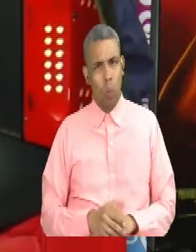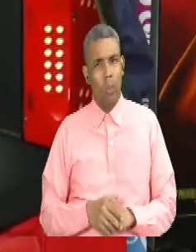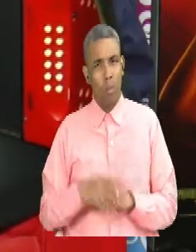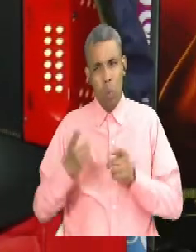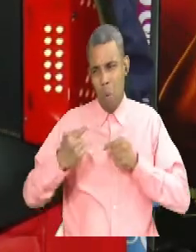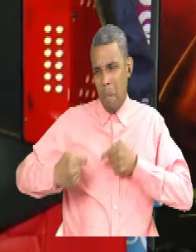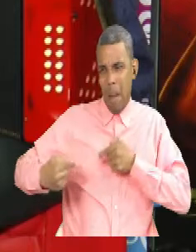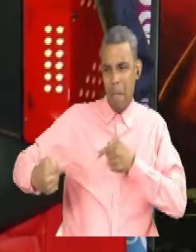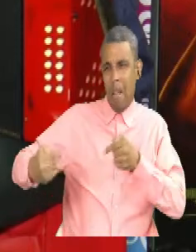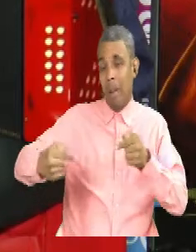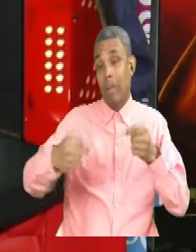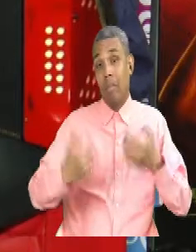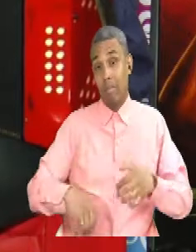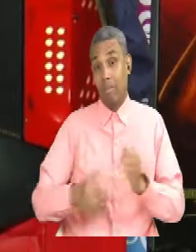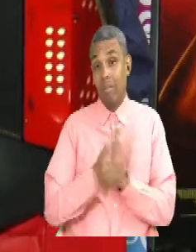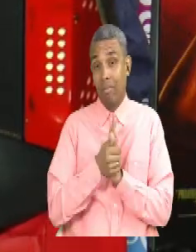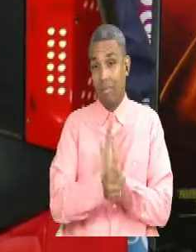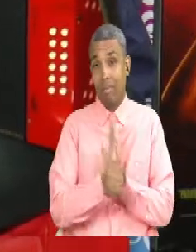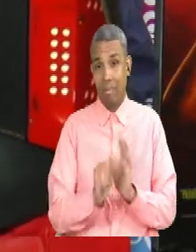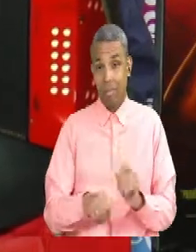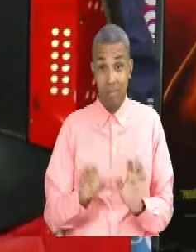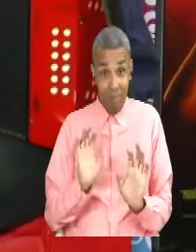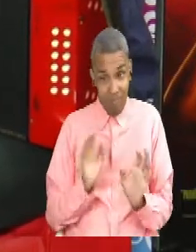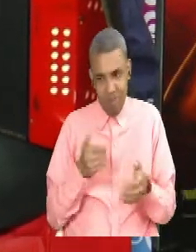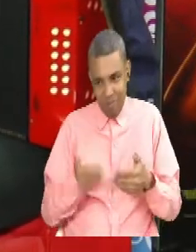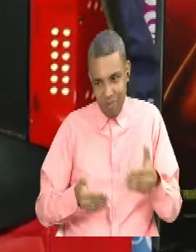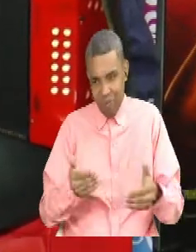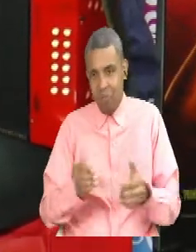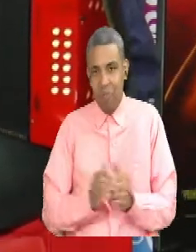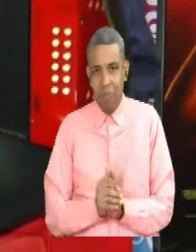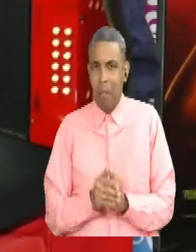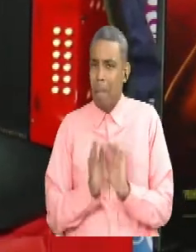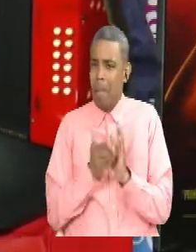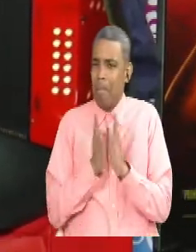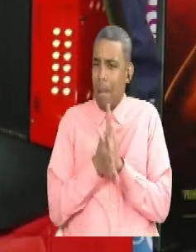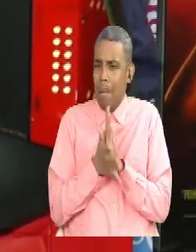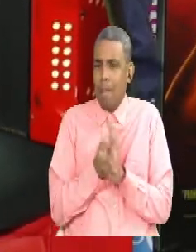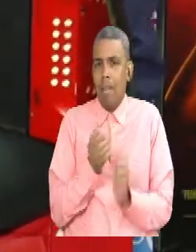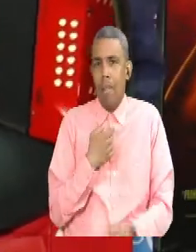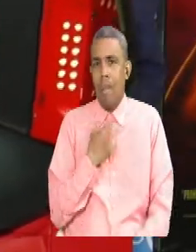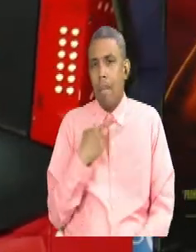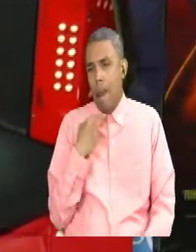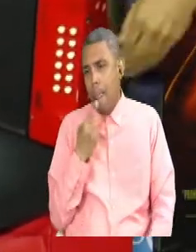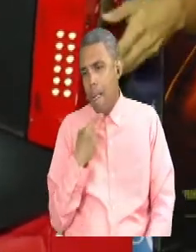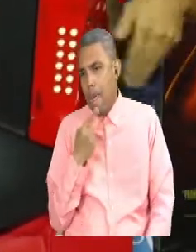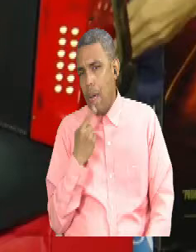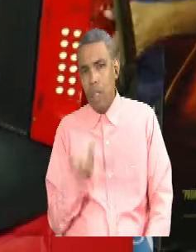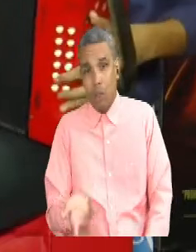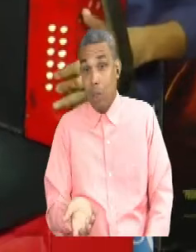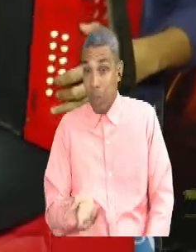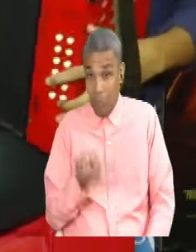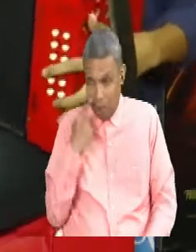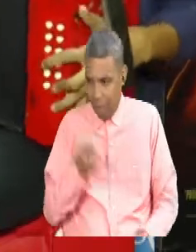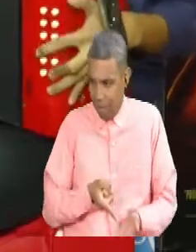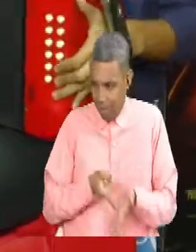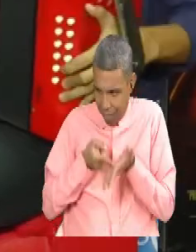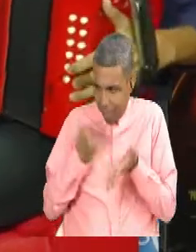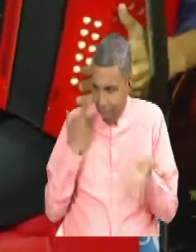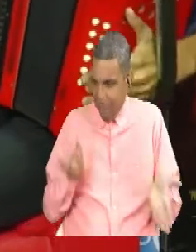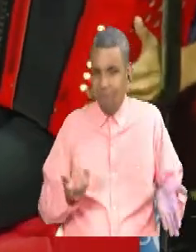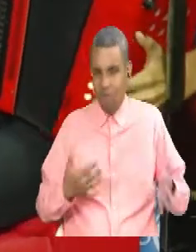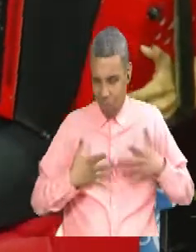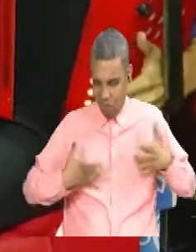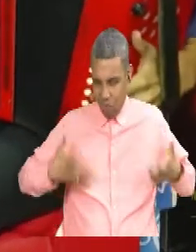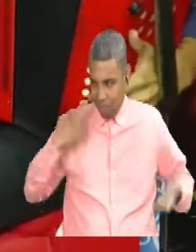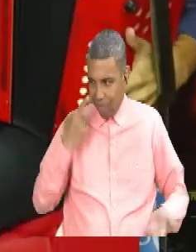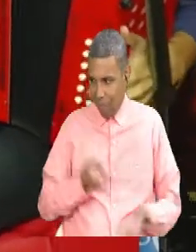realmente hay muy buenos músicos, pero bueno, que no hablen tanto y que canten para ver qué es lo que cantan, qué es lo que tocan y cantan. Vamos a ver.